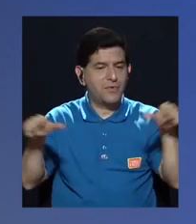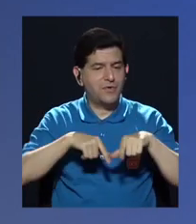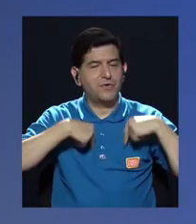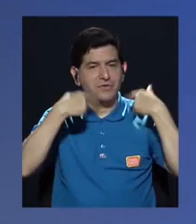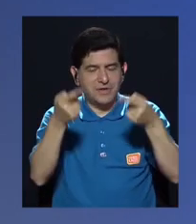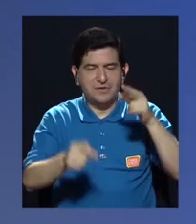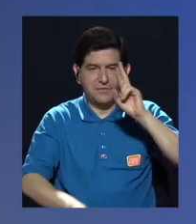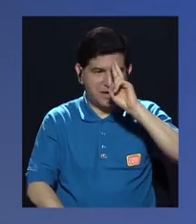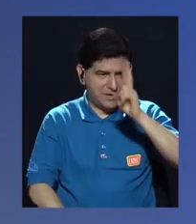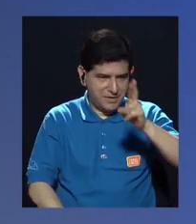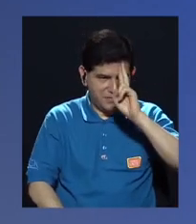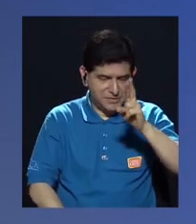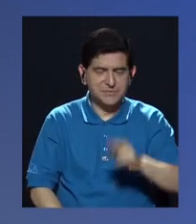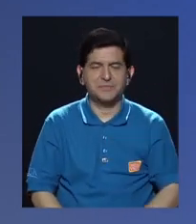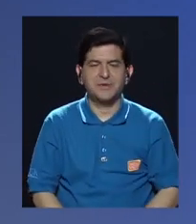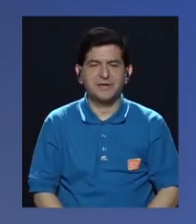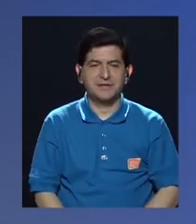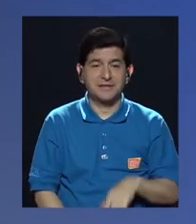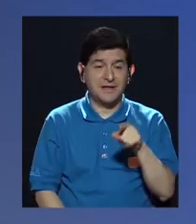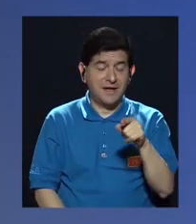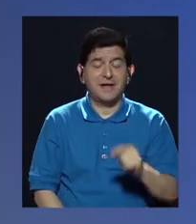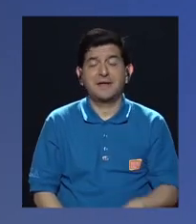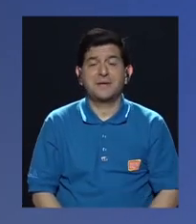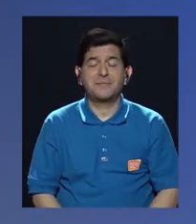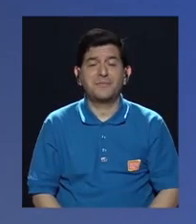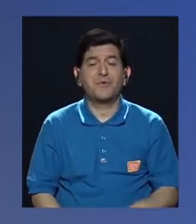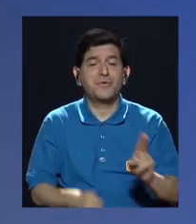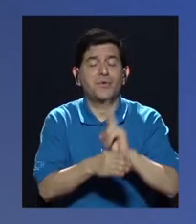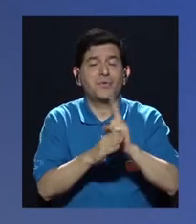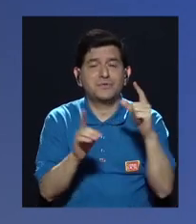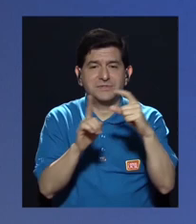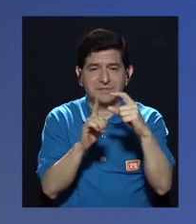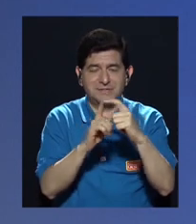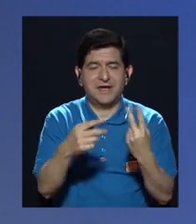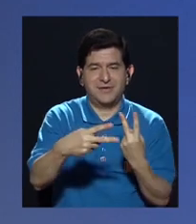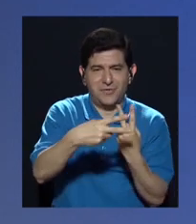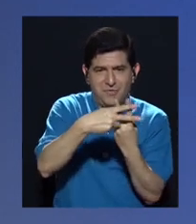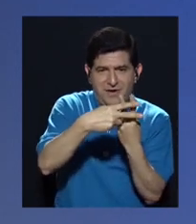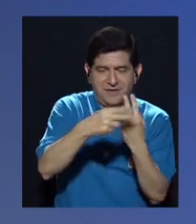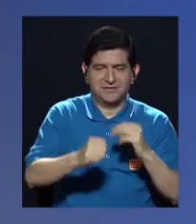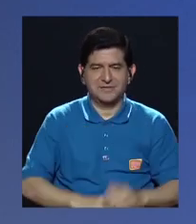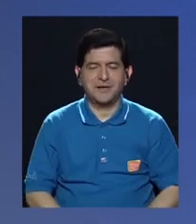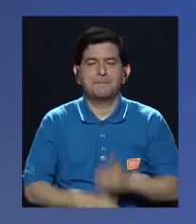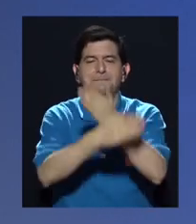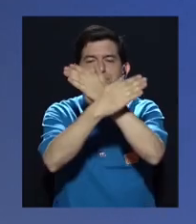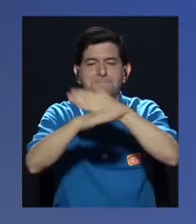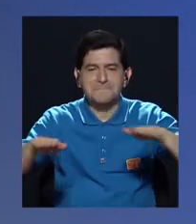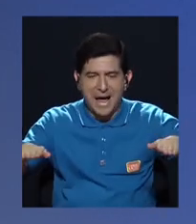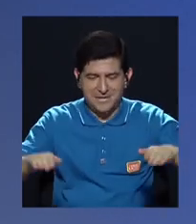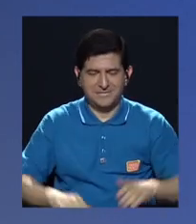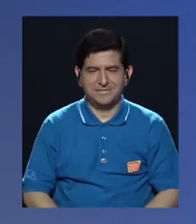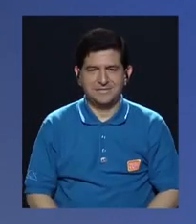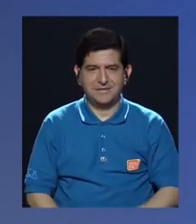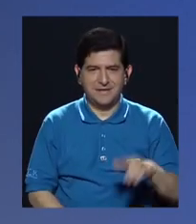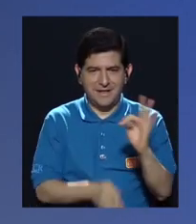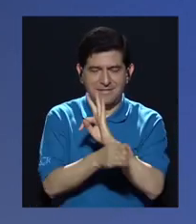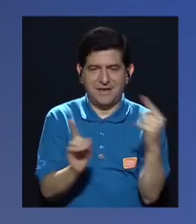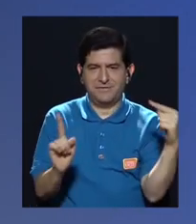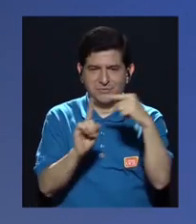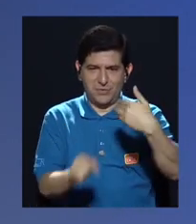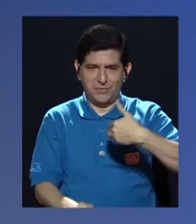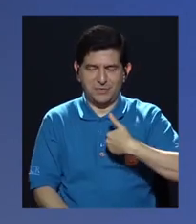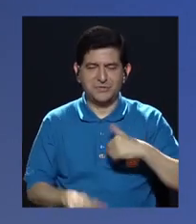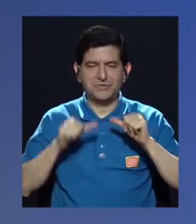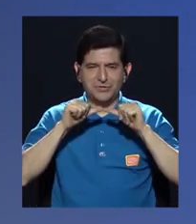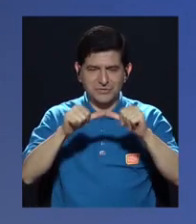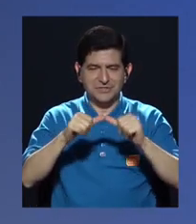vaya se le reconoce por una palabra que casi la podemos utilizar como hashtag: paz. Estamos haciendo televisión con